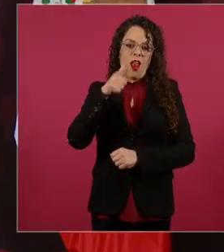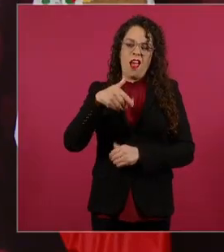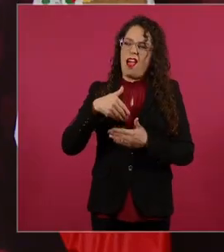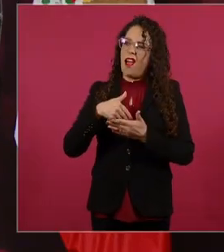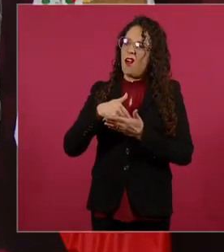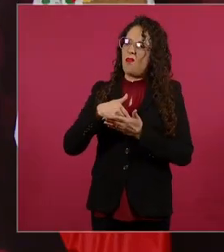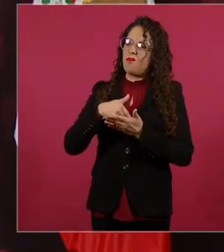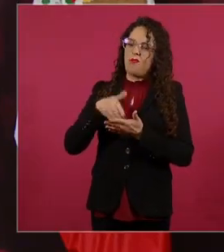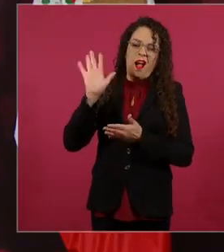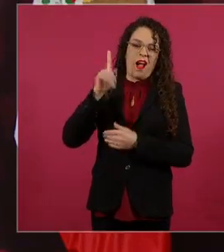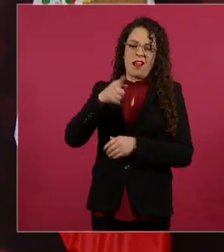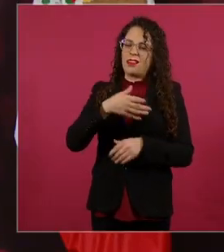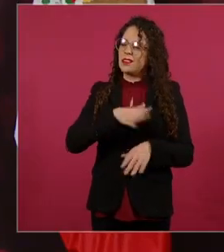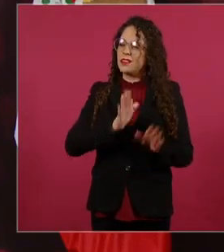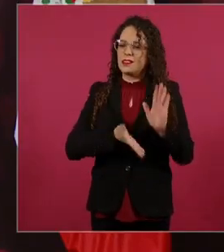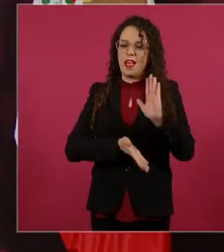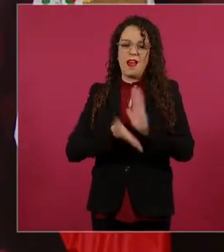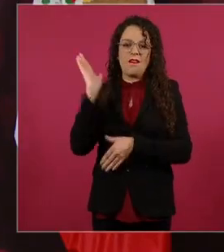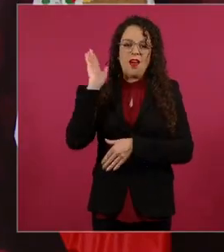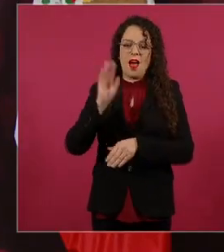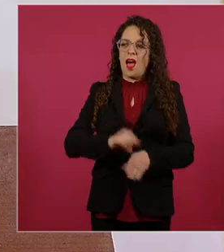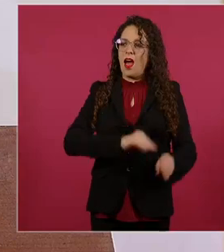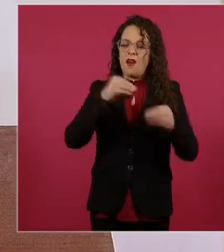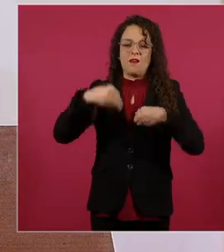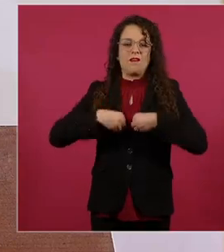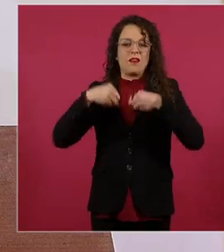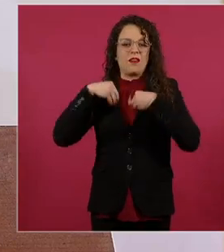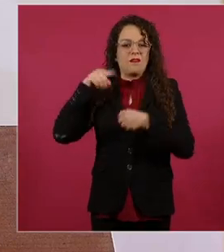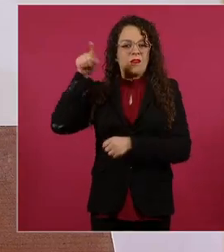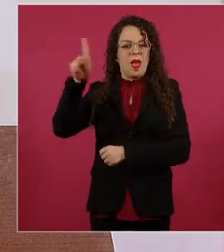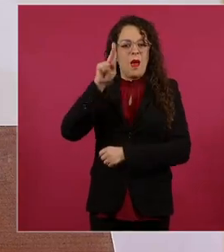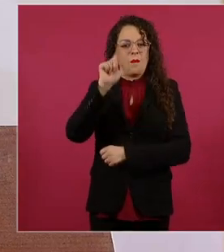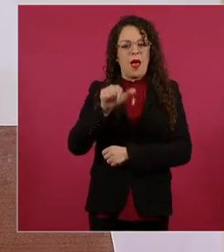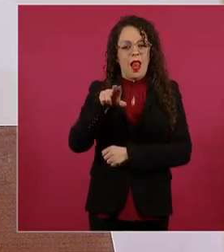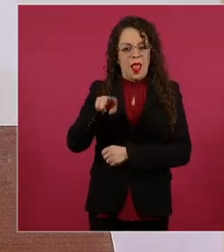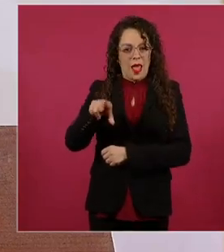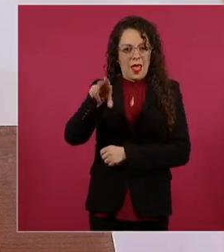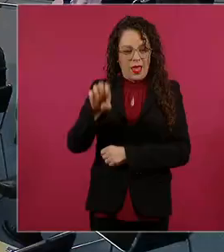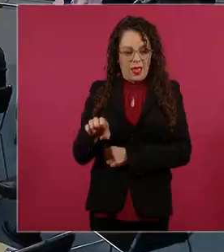ese ese era Aguilar pero ahora me dicen que se fue de vacaciones